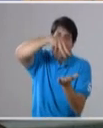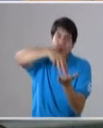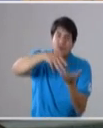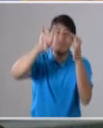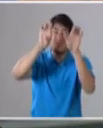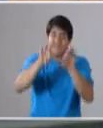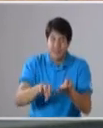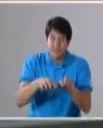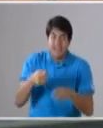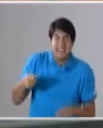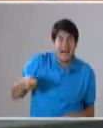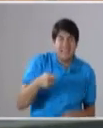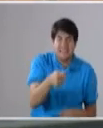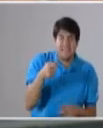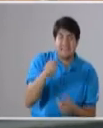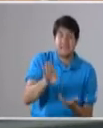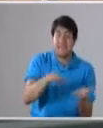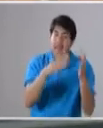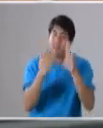Hermano,